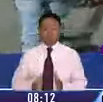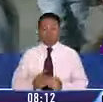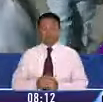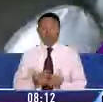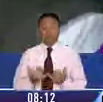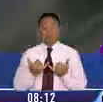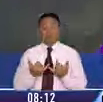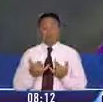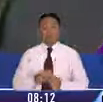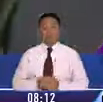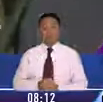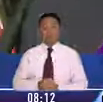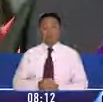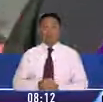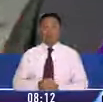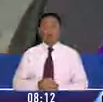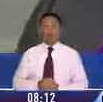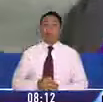ya